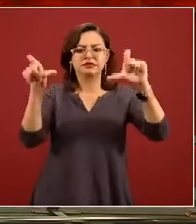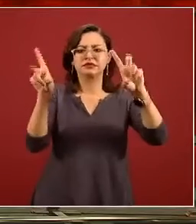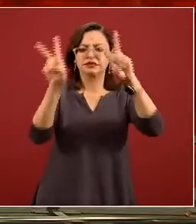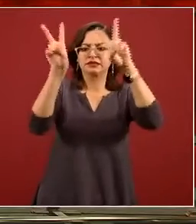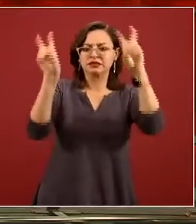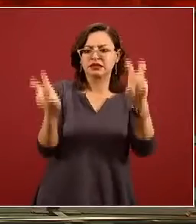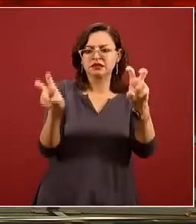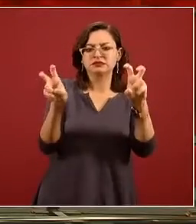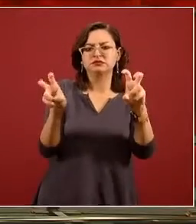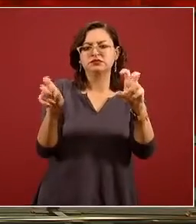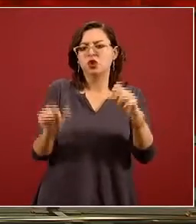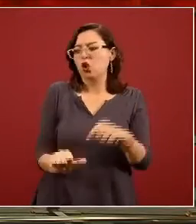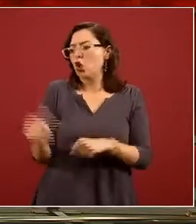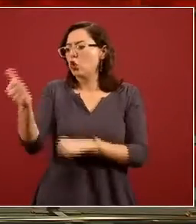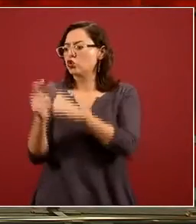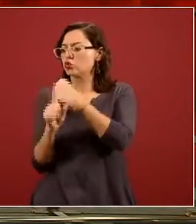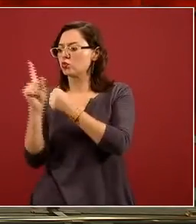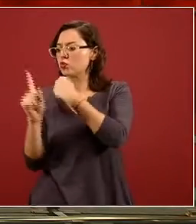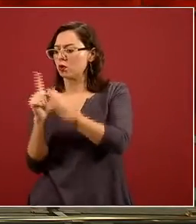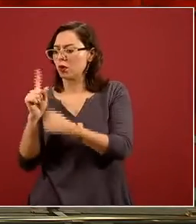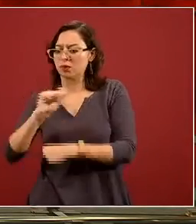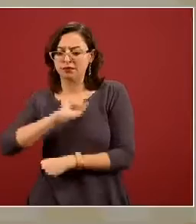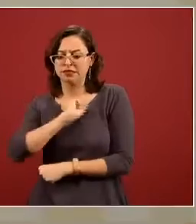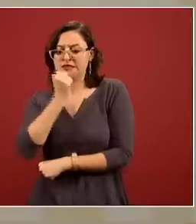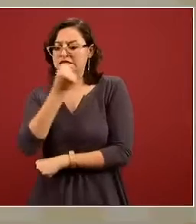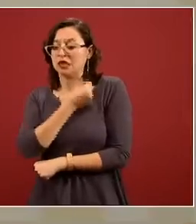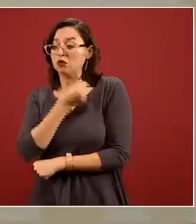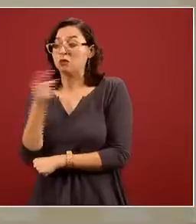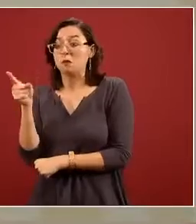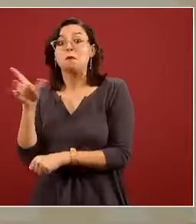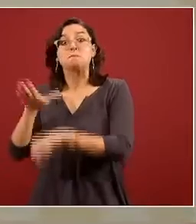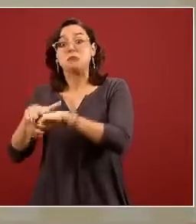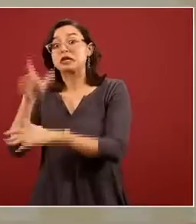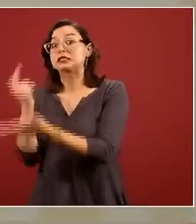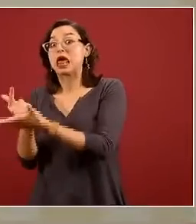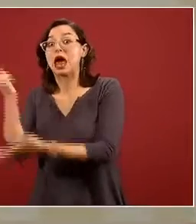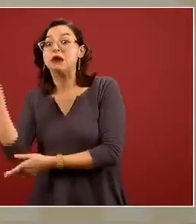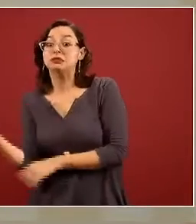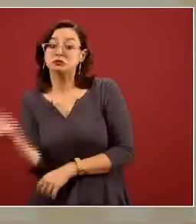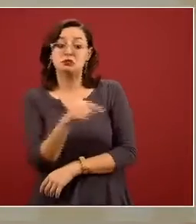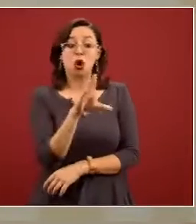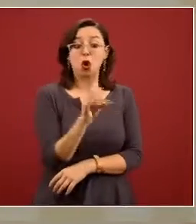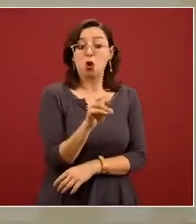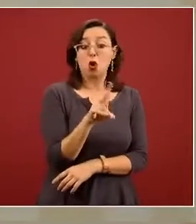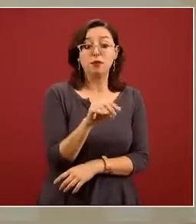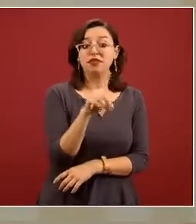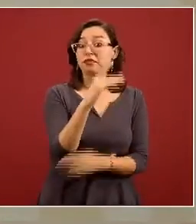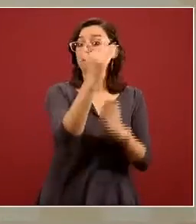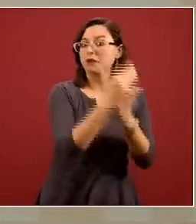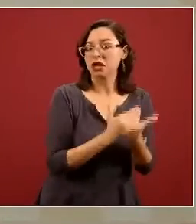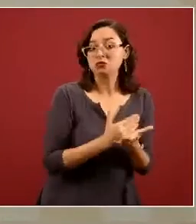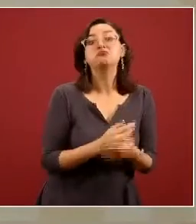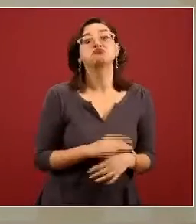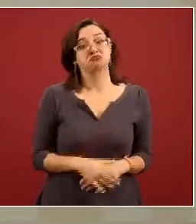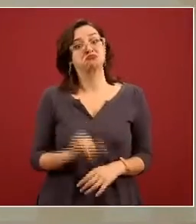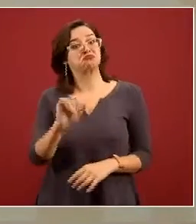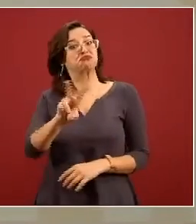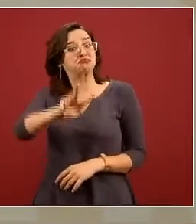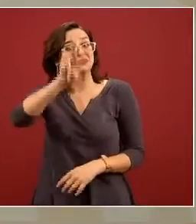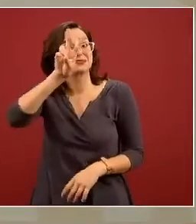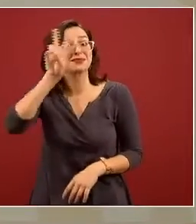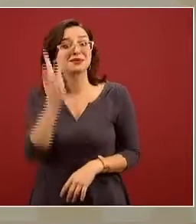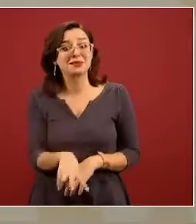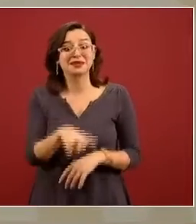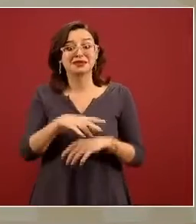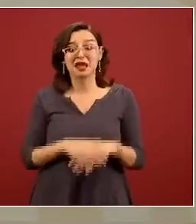que otros problemas de salud superan al COVID. Y es cierto, son precisamente estos problemas crónicos